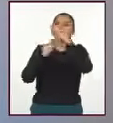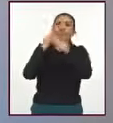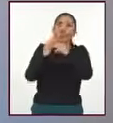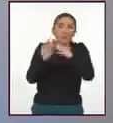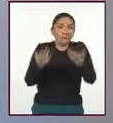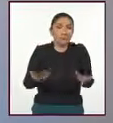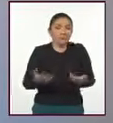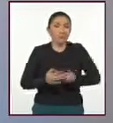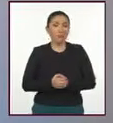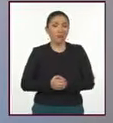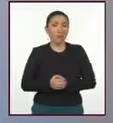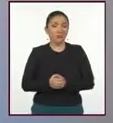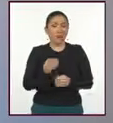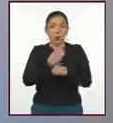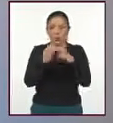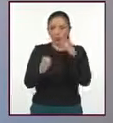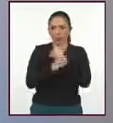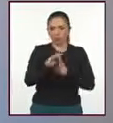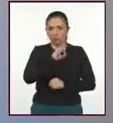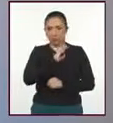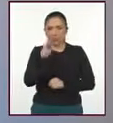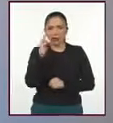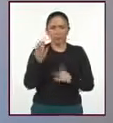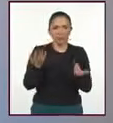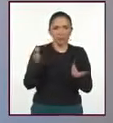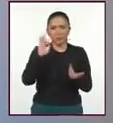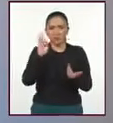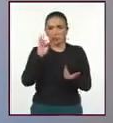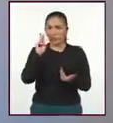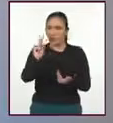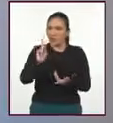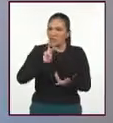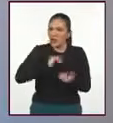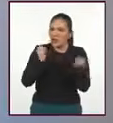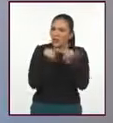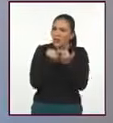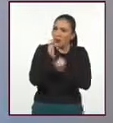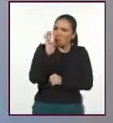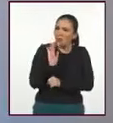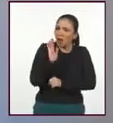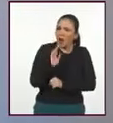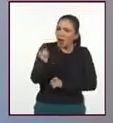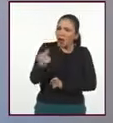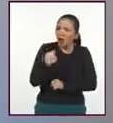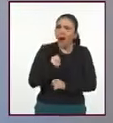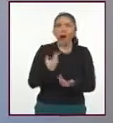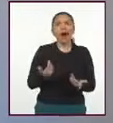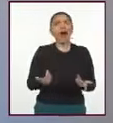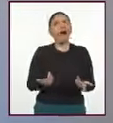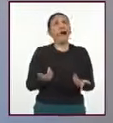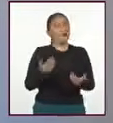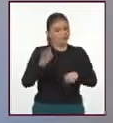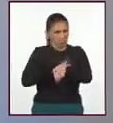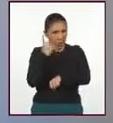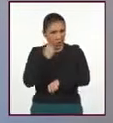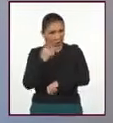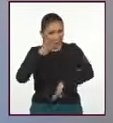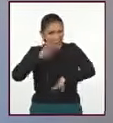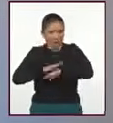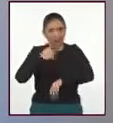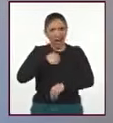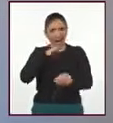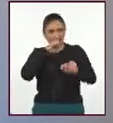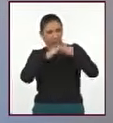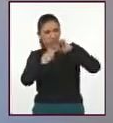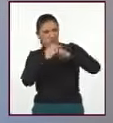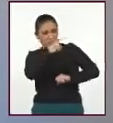similares, cosas en las cuales podemos tener algo más parecido y que realmente pues no tendríamos por qué ver a los demás como